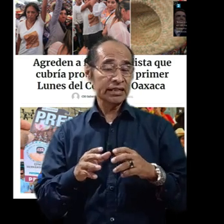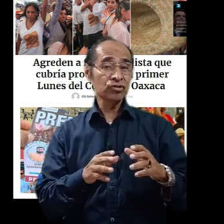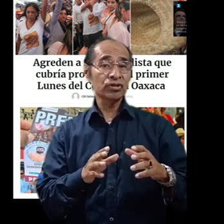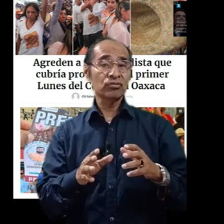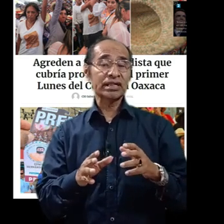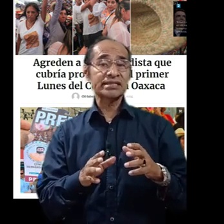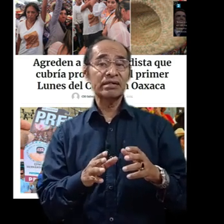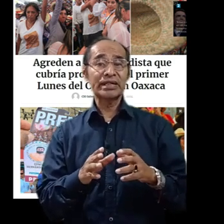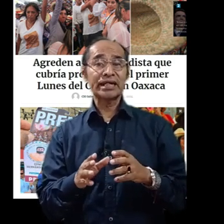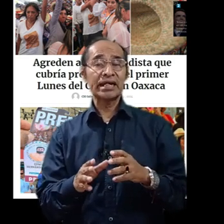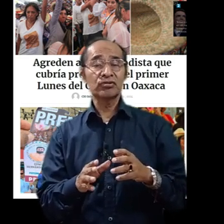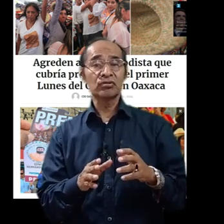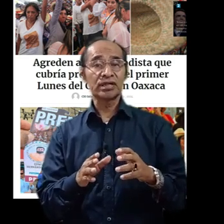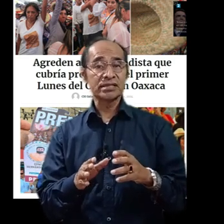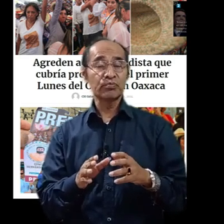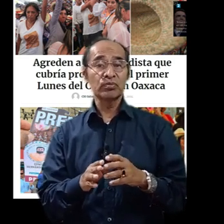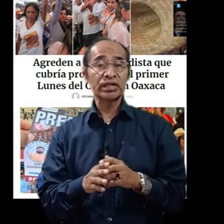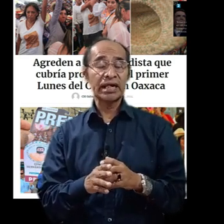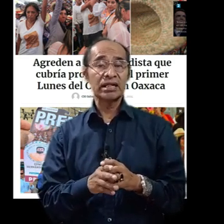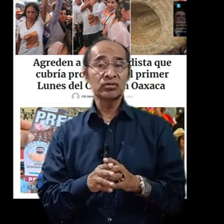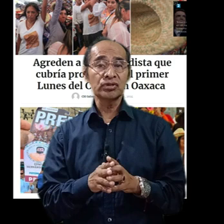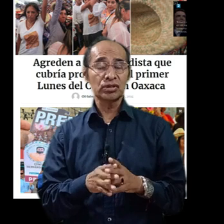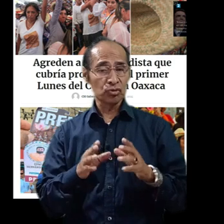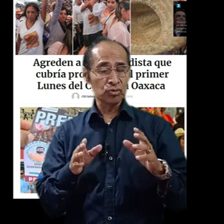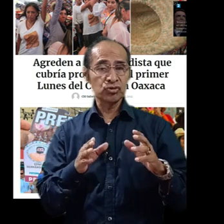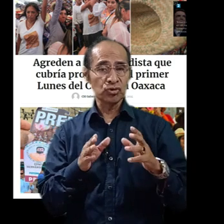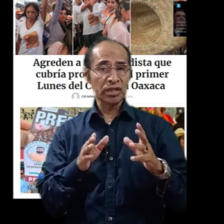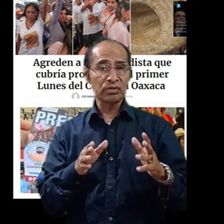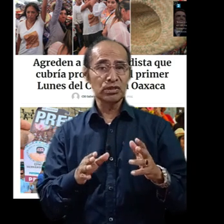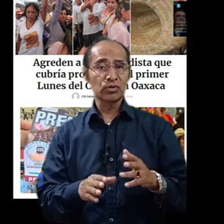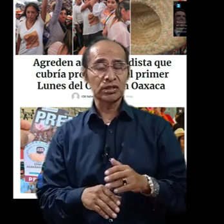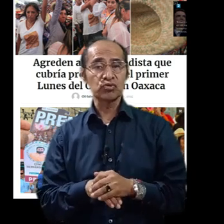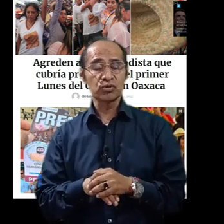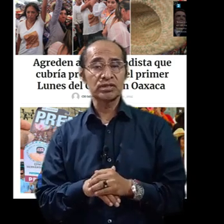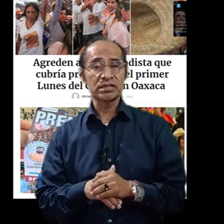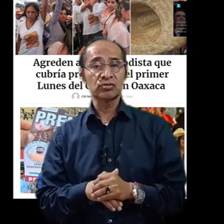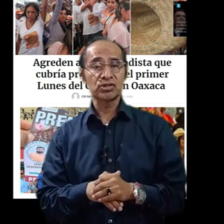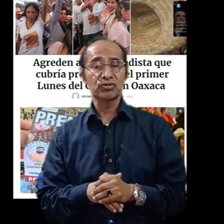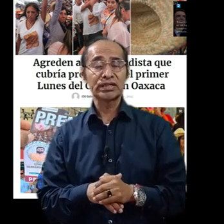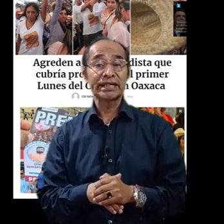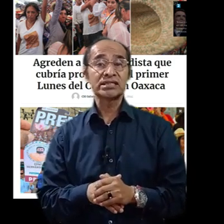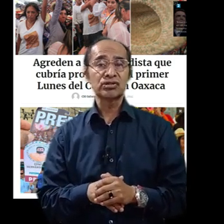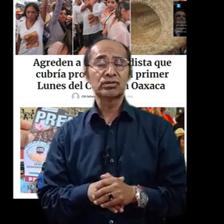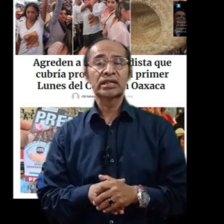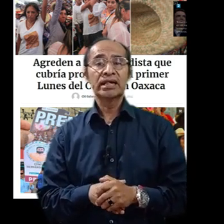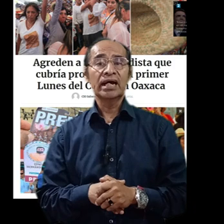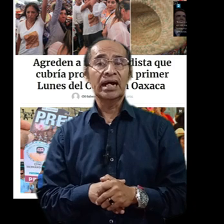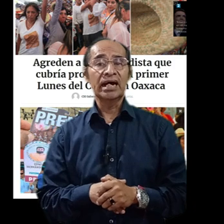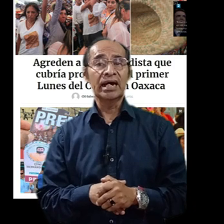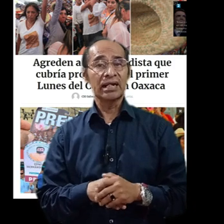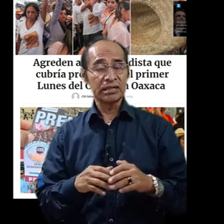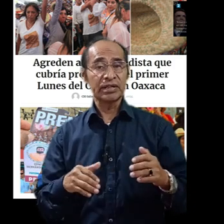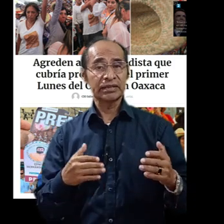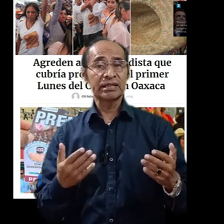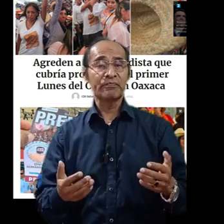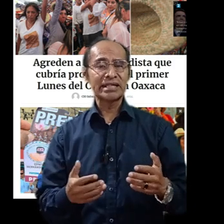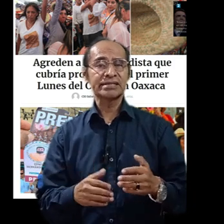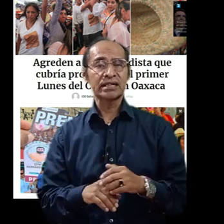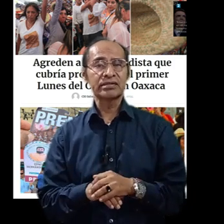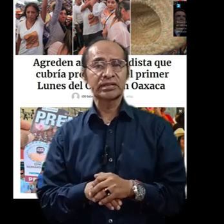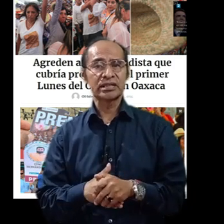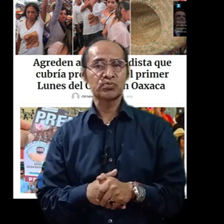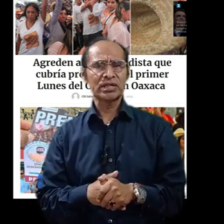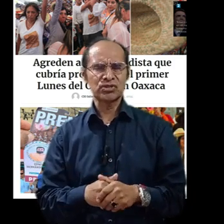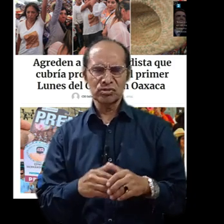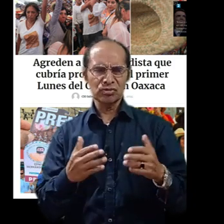y dentro de lo que se ha manejado y lo que se ha publicado Incluso el mismo que subió esta situación de agresión a a la libertad de